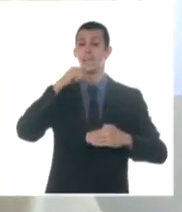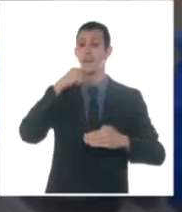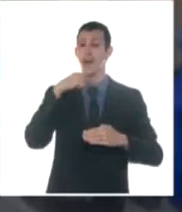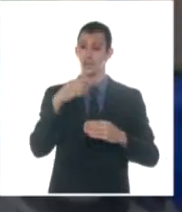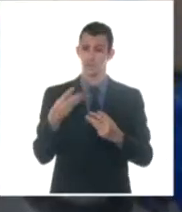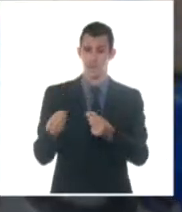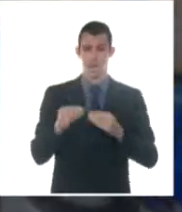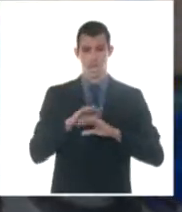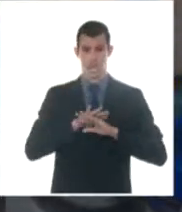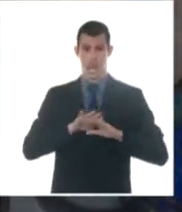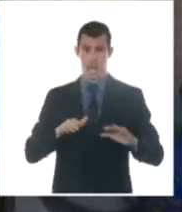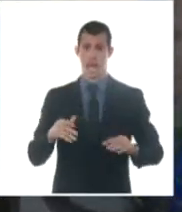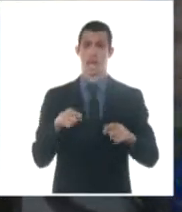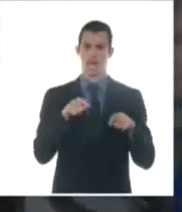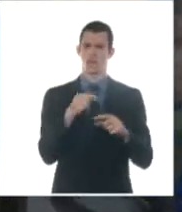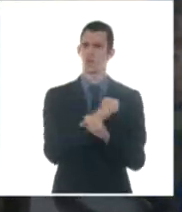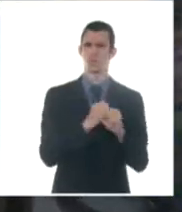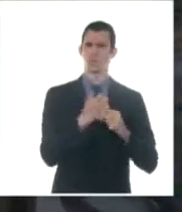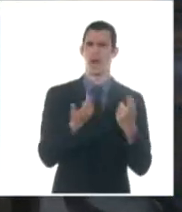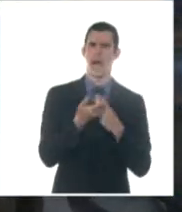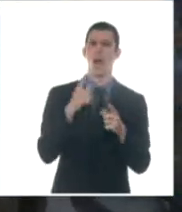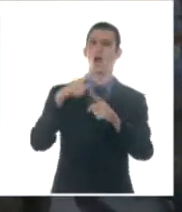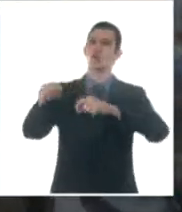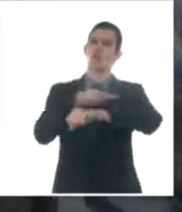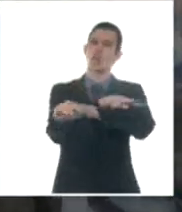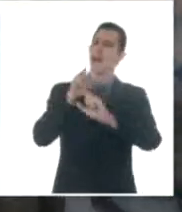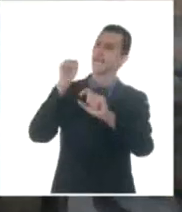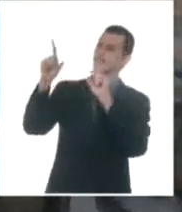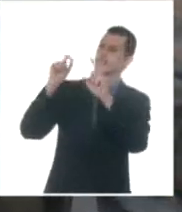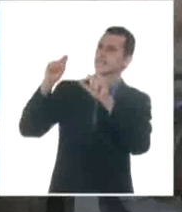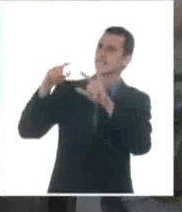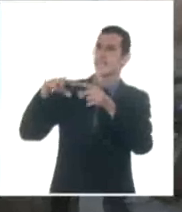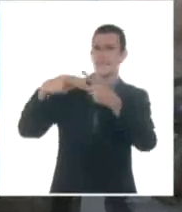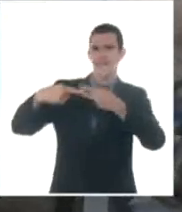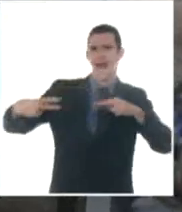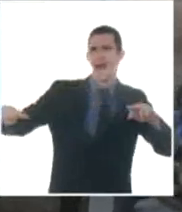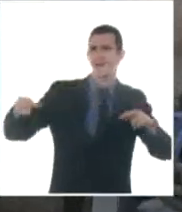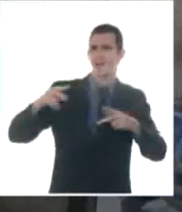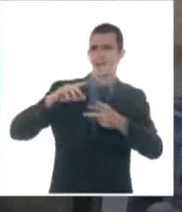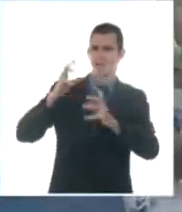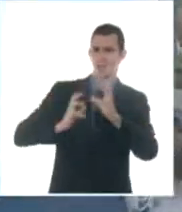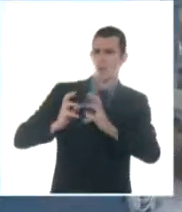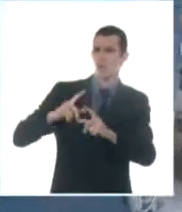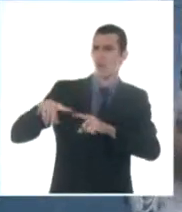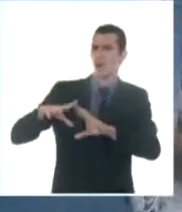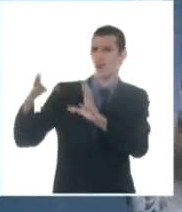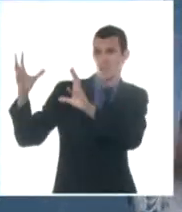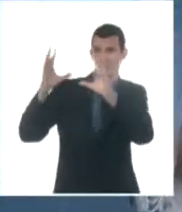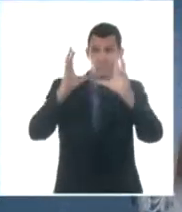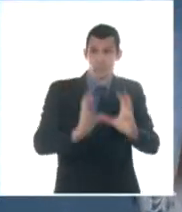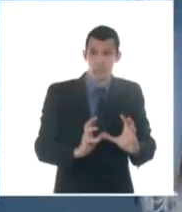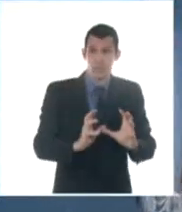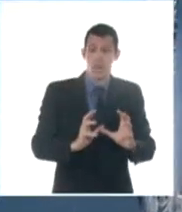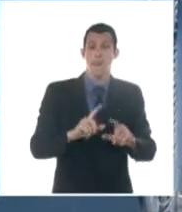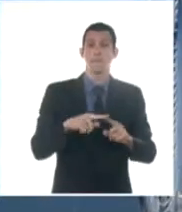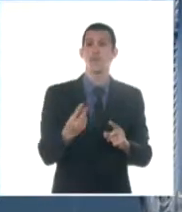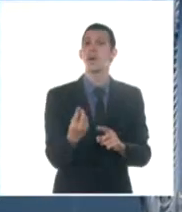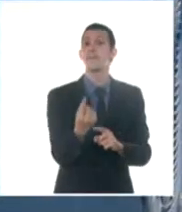que necesitamos para resolver definitivamente los primeros tres motores. Esta estación, debo aclarar, que